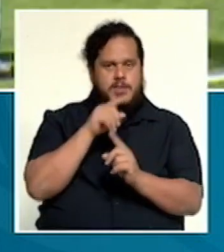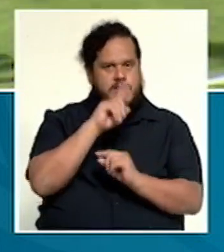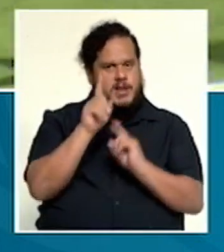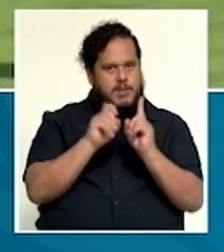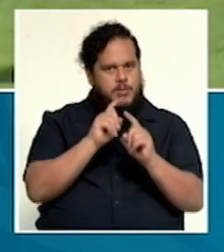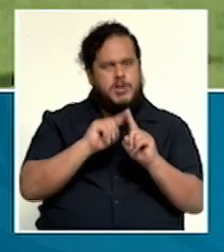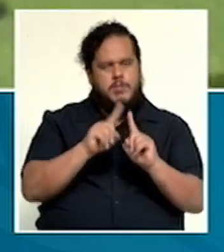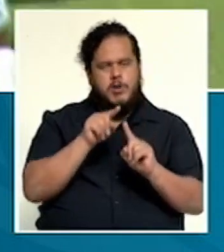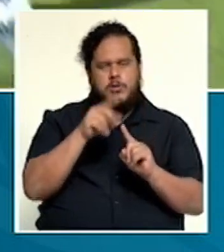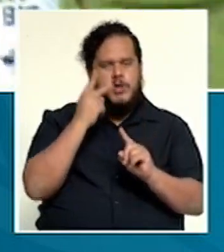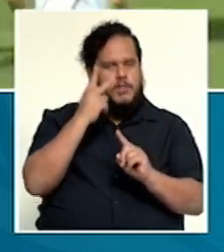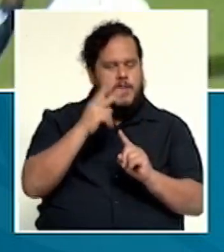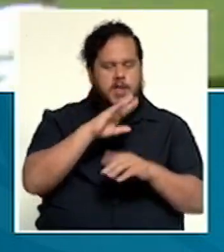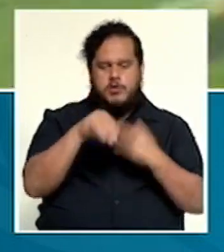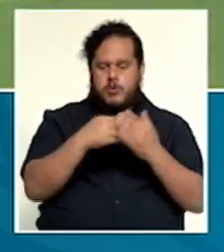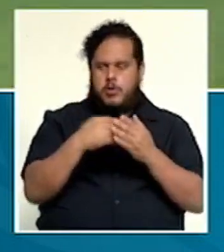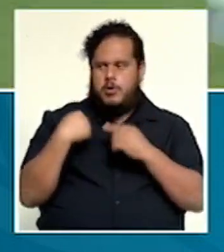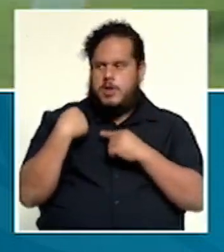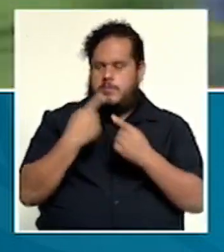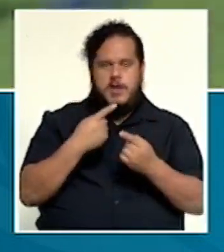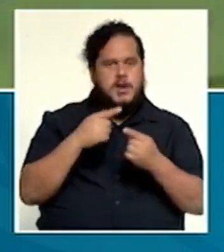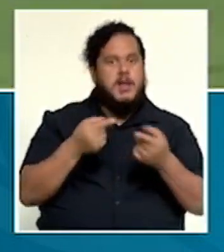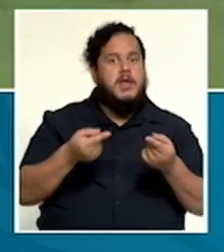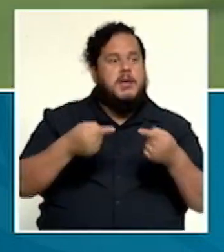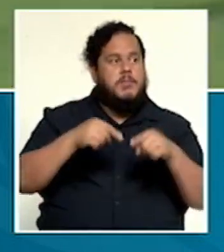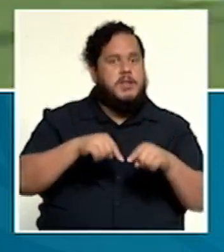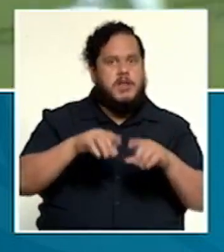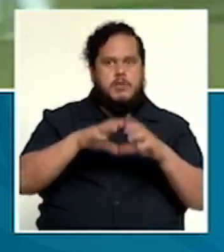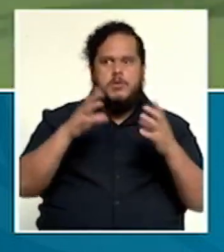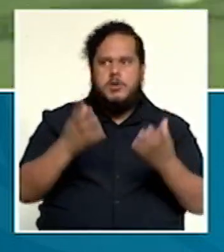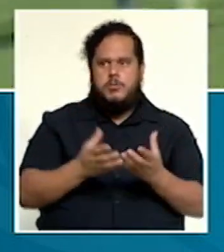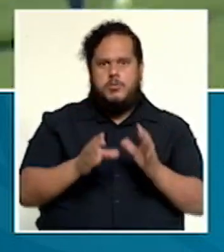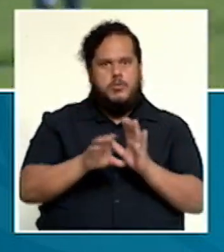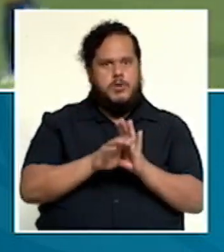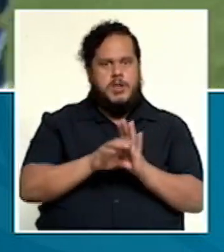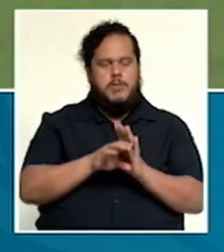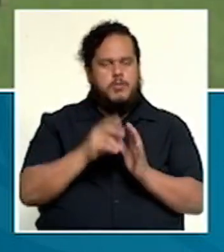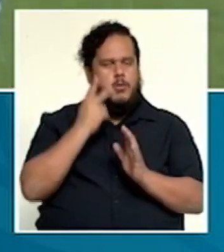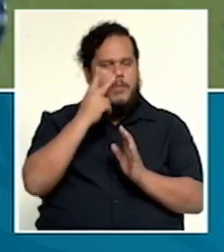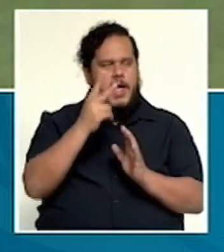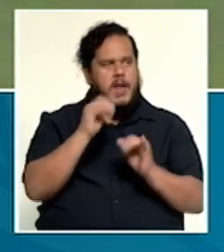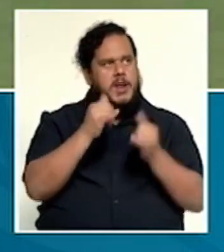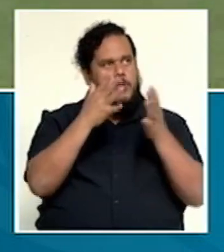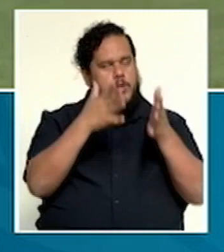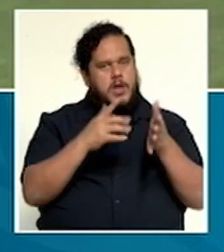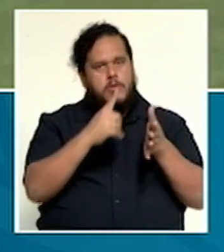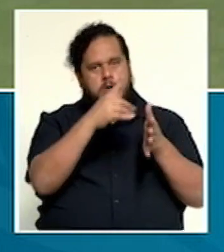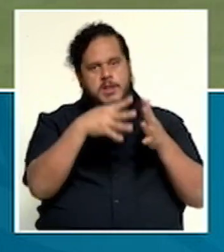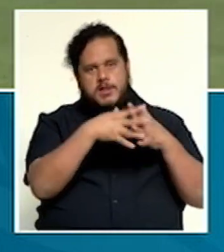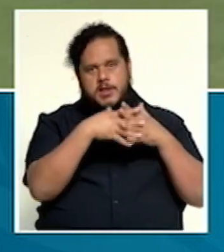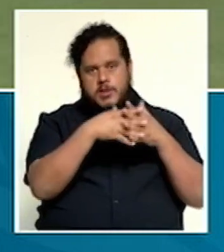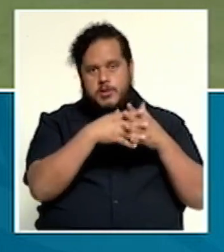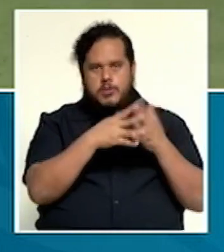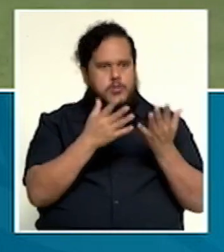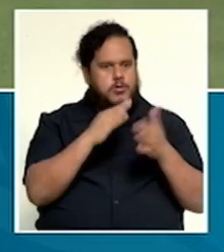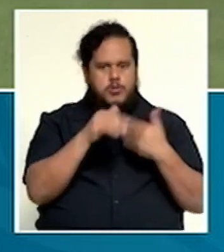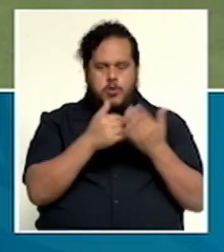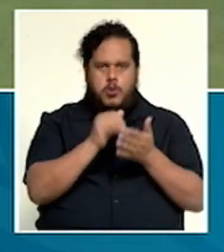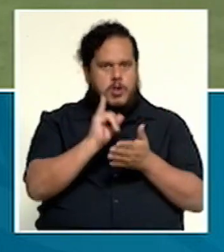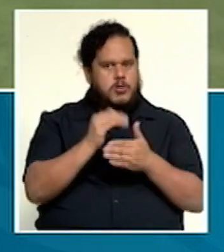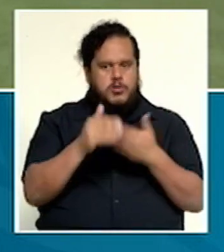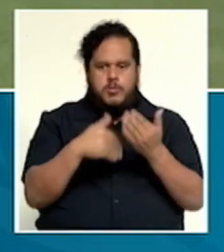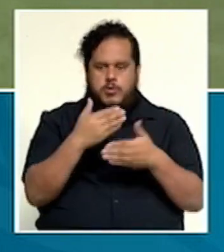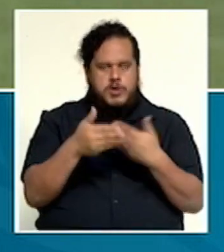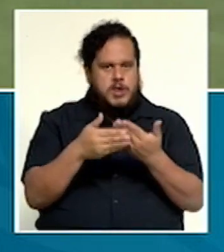viene pasando en el mundo y vea lo que pasó también con las jugadoras de la selección de Estados Unidos, son procesos que se vienen